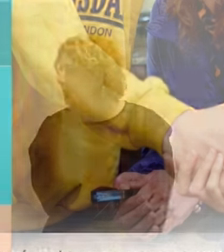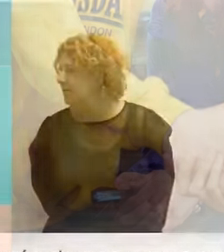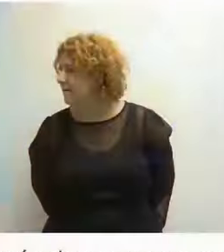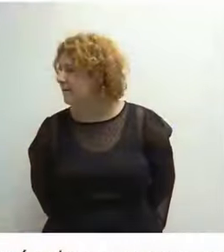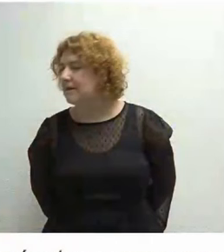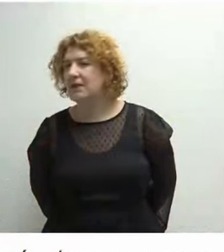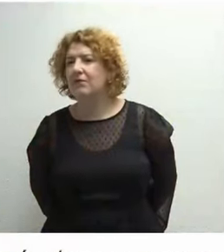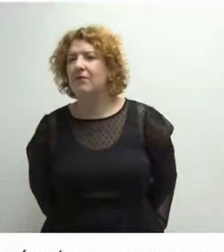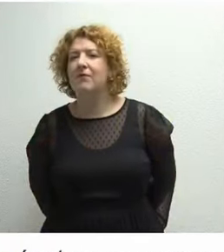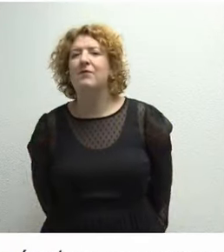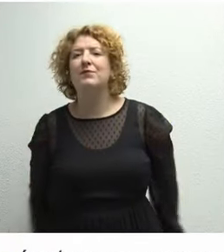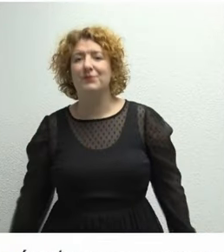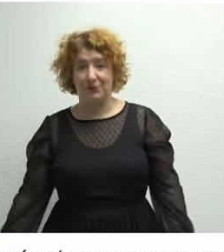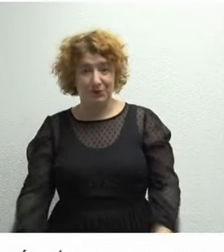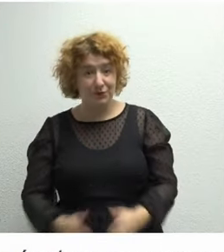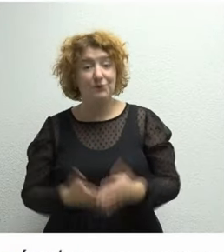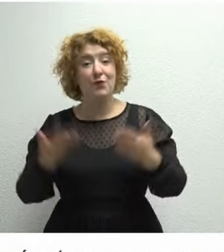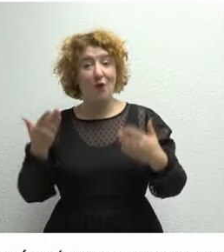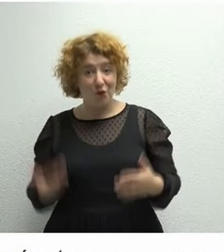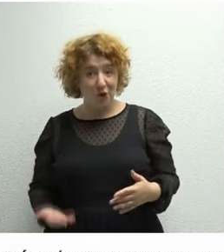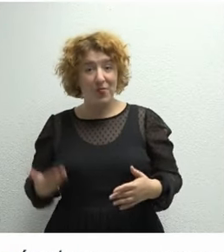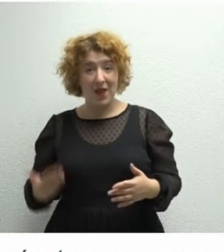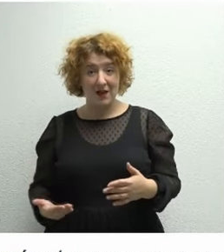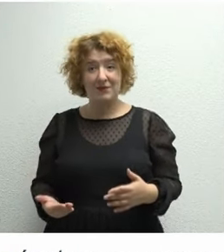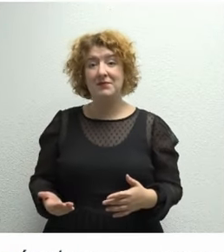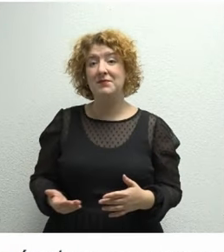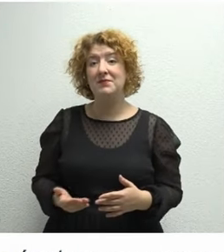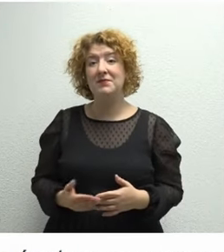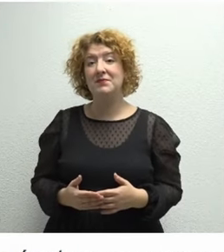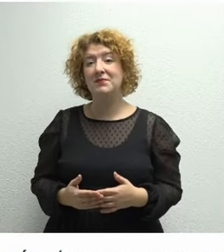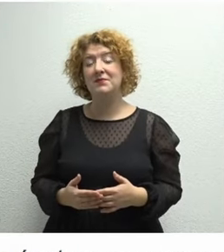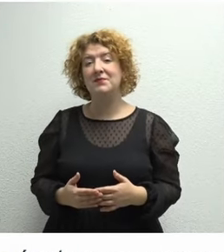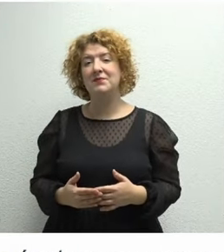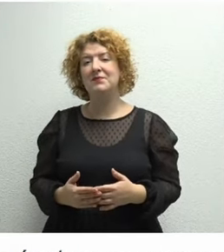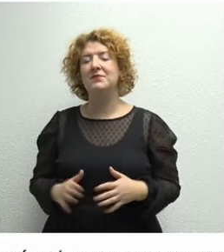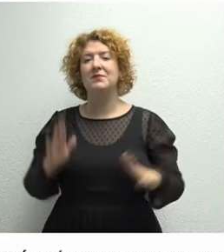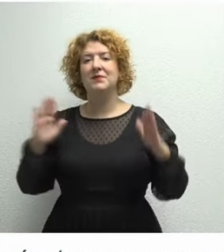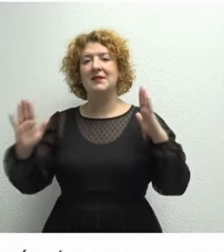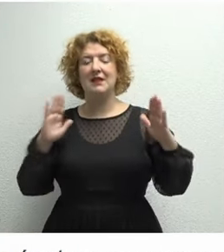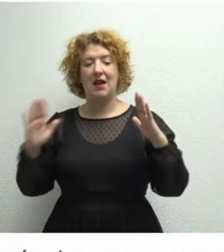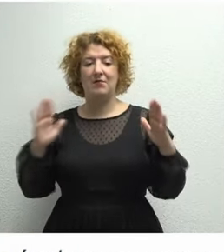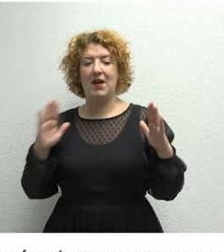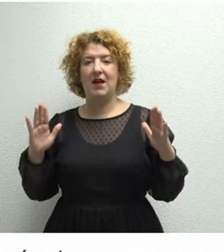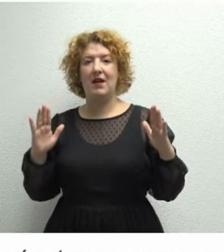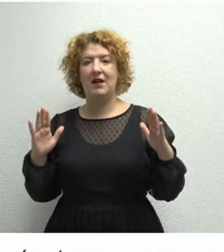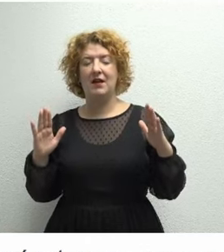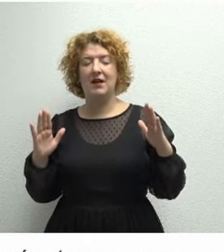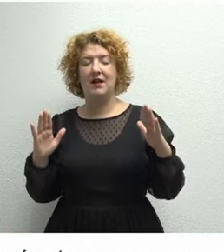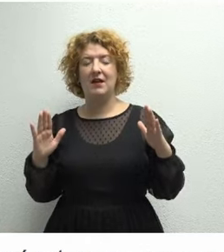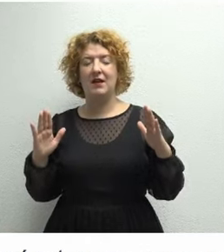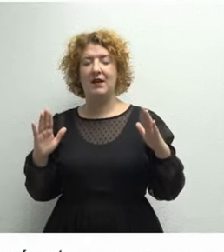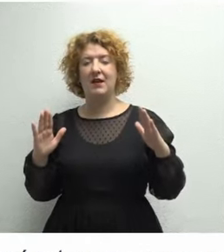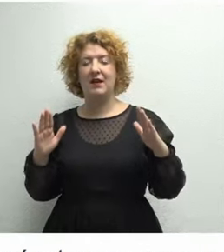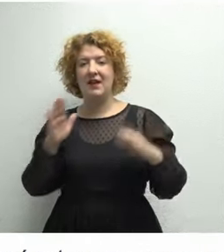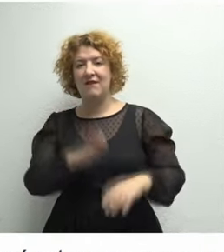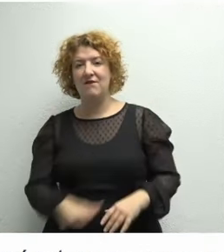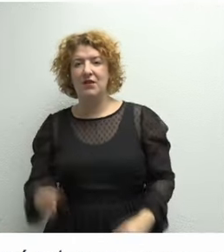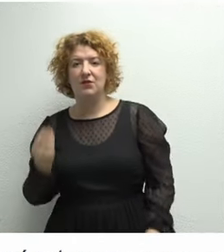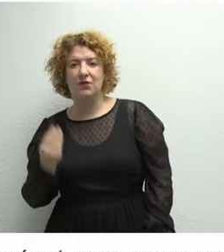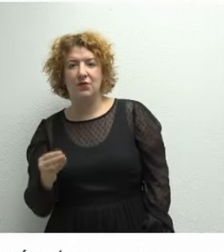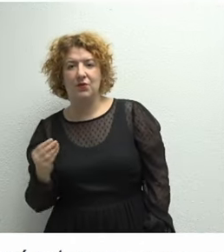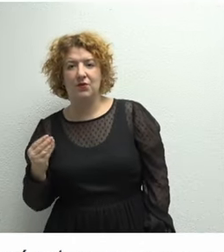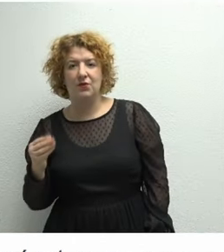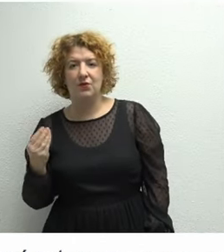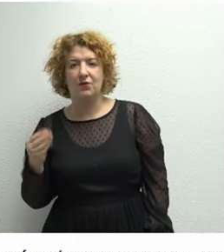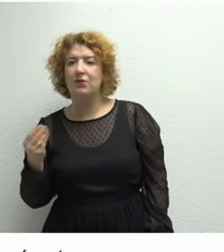bueno fundamental no poner en valor la etapa infanto juvenil que nos genera tantos retos y al final muchas veces